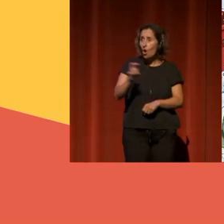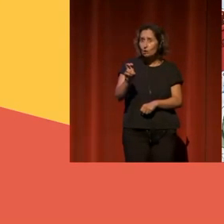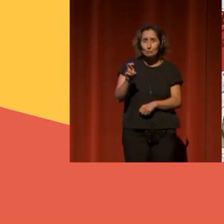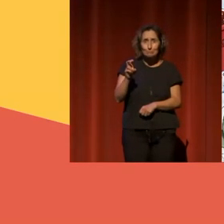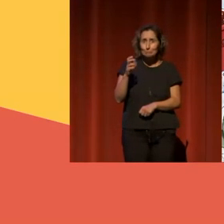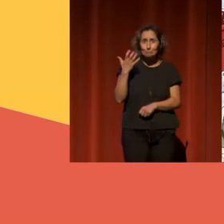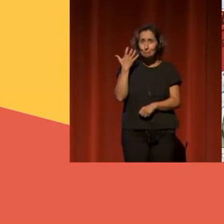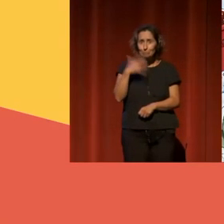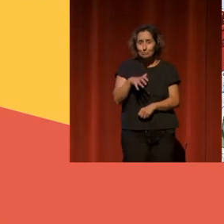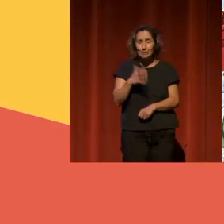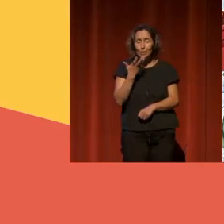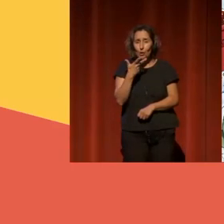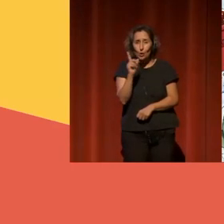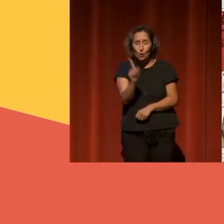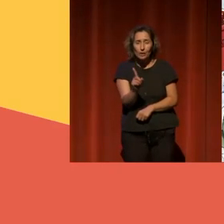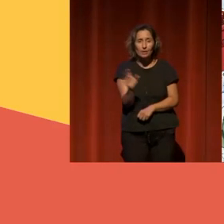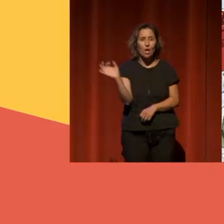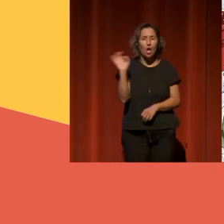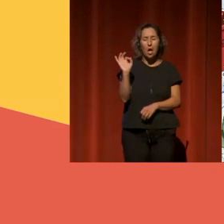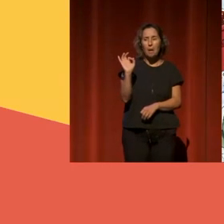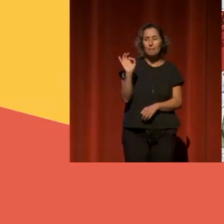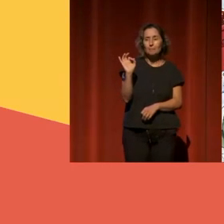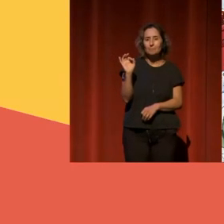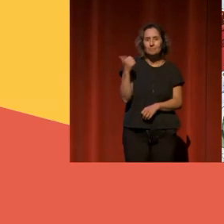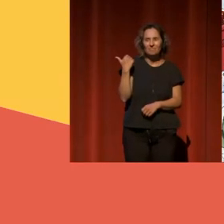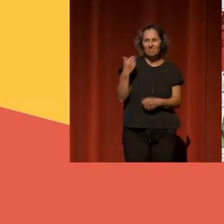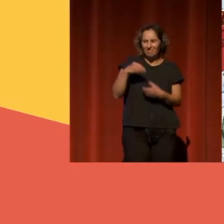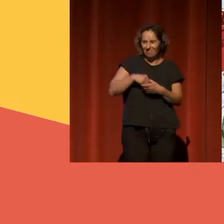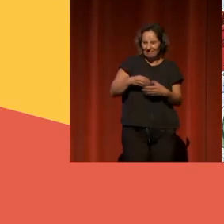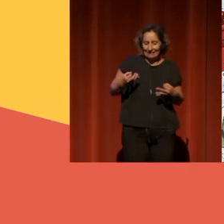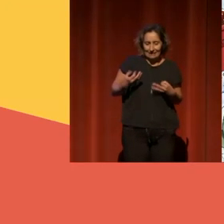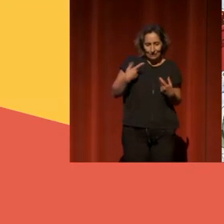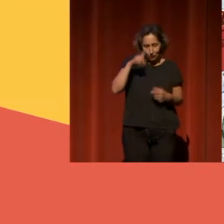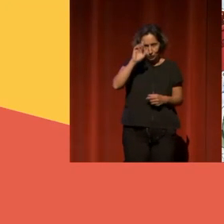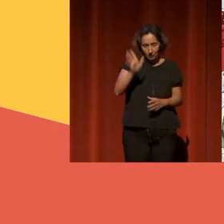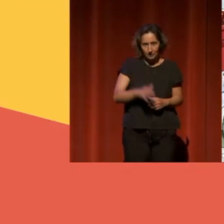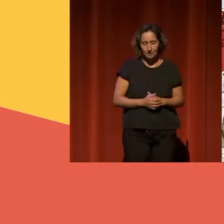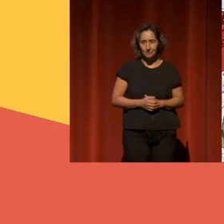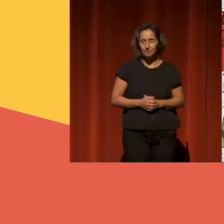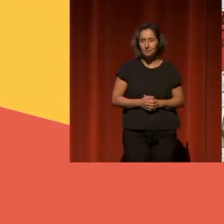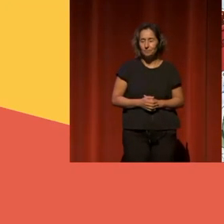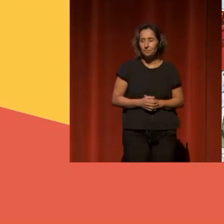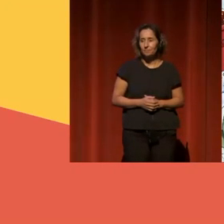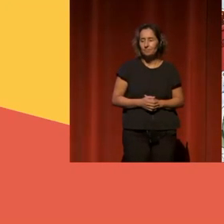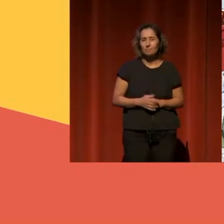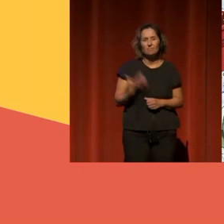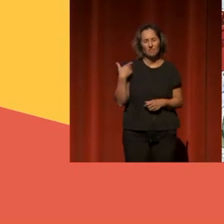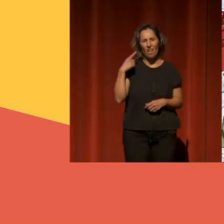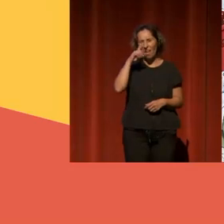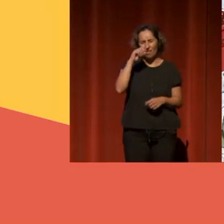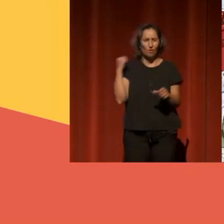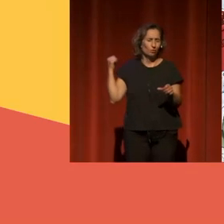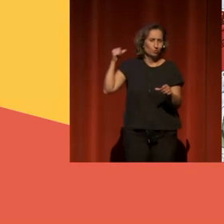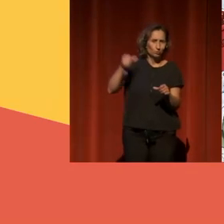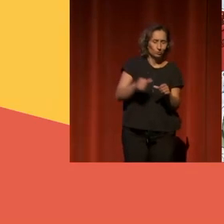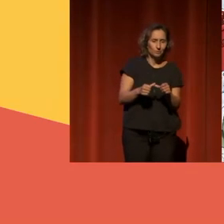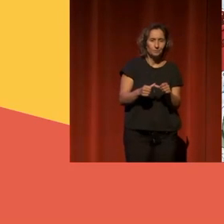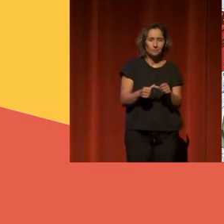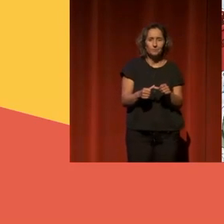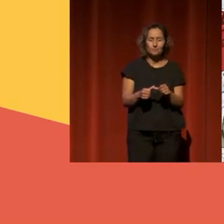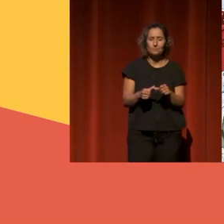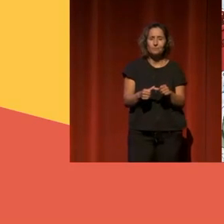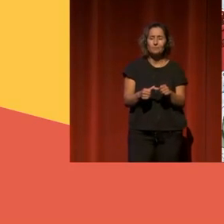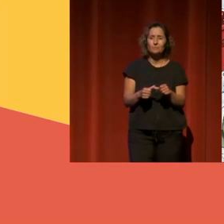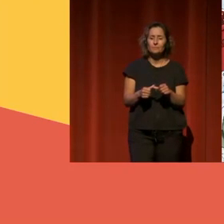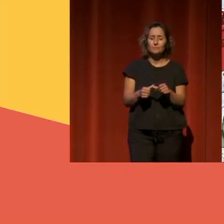visto y no se os ha ocurrido todo o quizá desconocéis lo que puede haber detrás. Pienso que no, que mucho, son ya años, pero bueno,